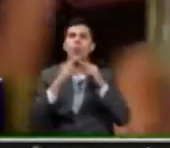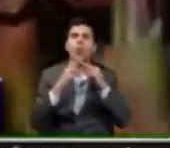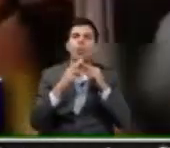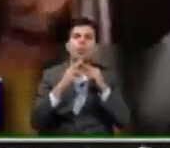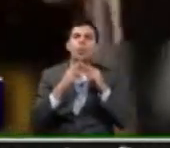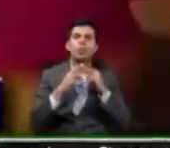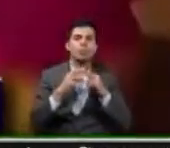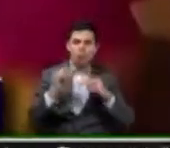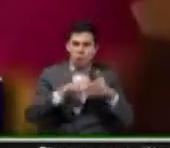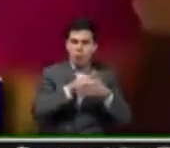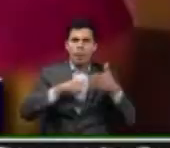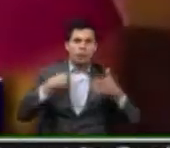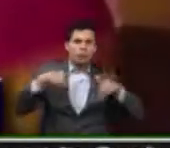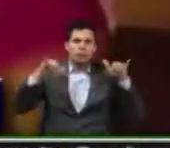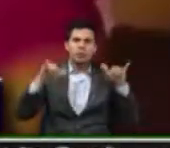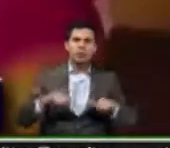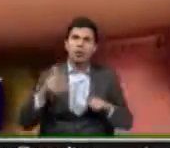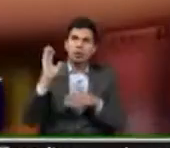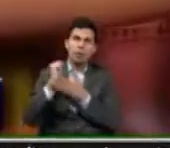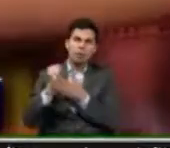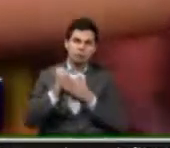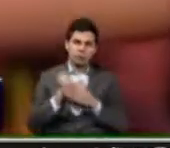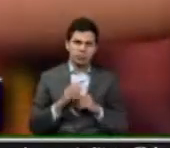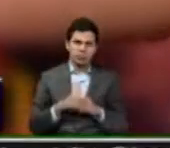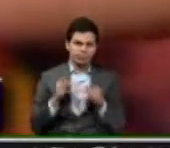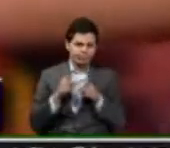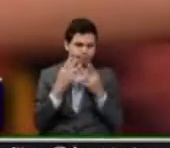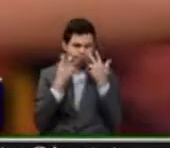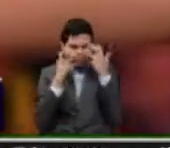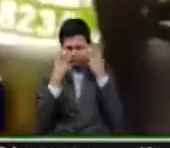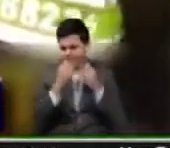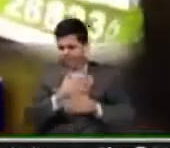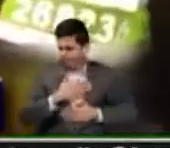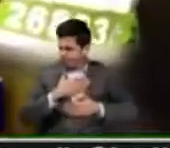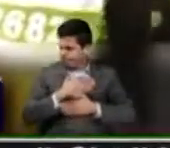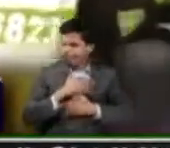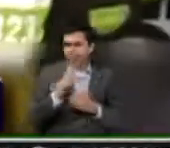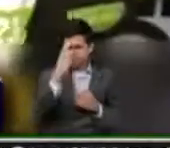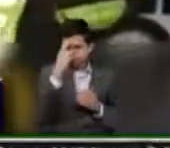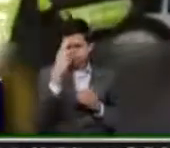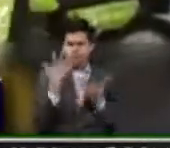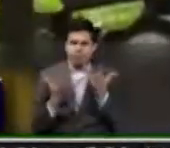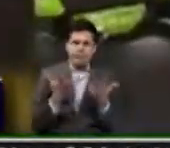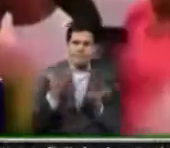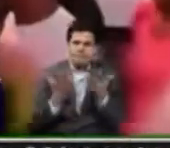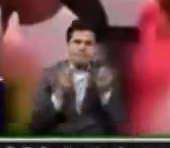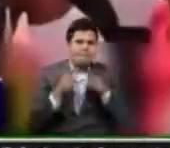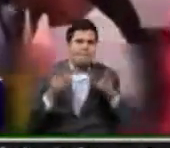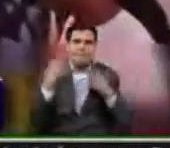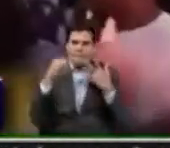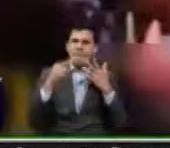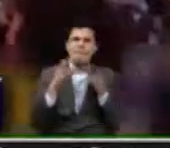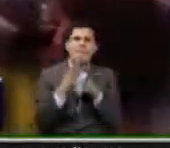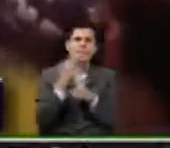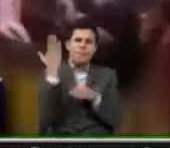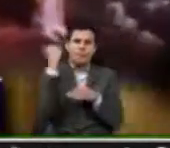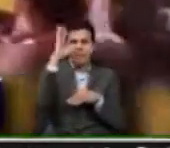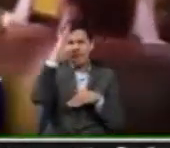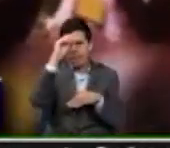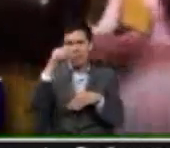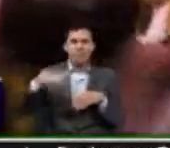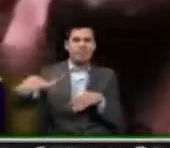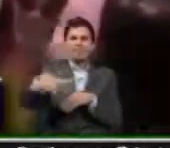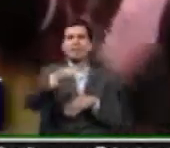otra manera no me sacan con la ayuda de Dios. Indignación, rechazo, rabia e impotencia eran lo que se evidenciaba anoche en el